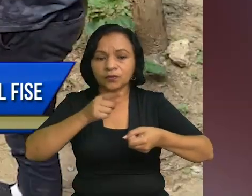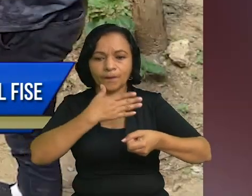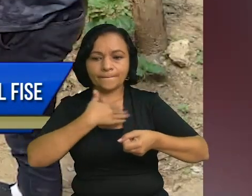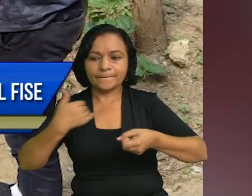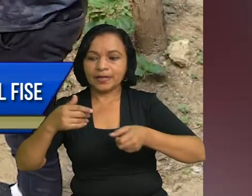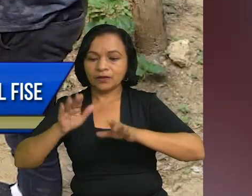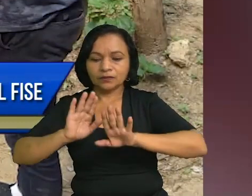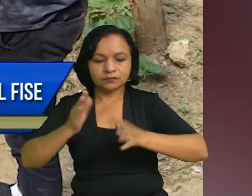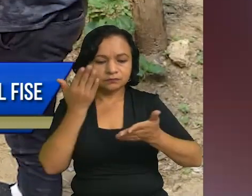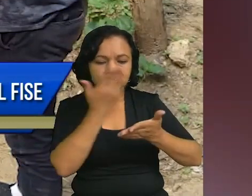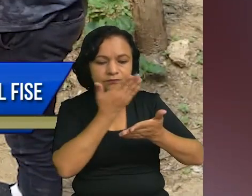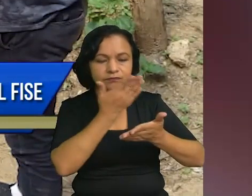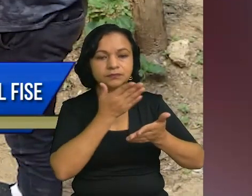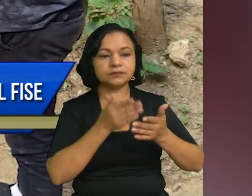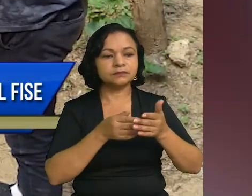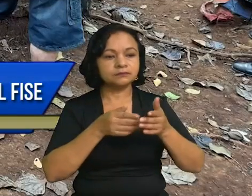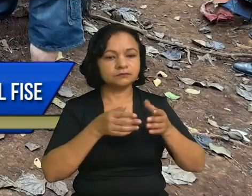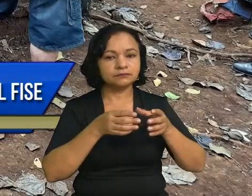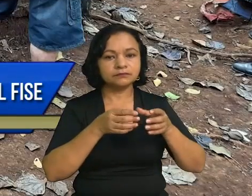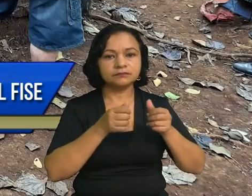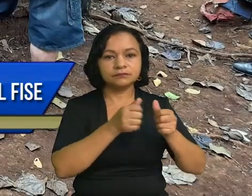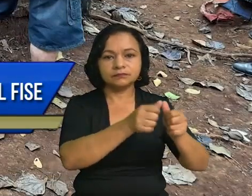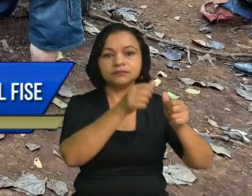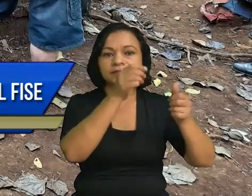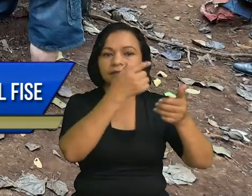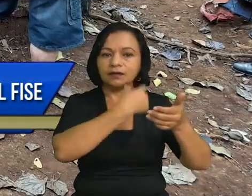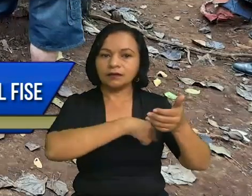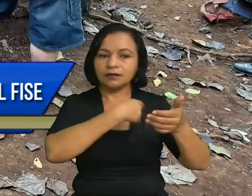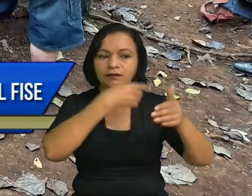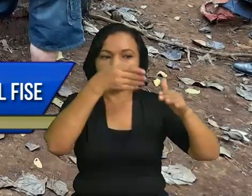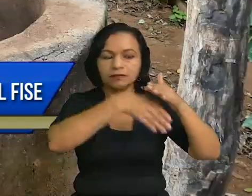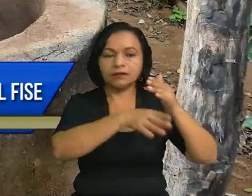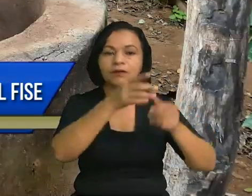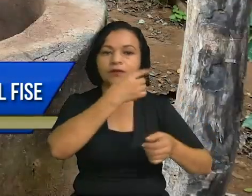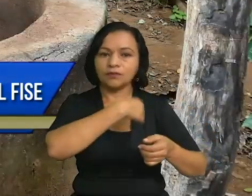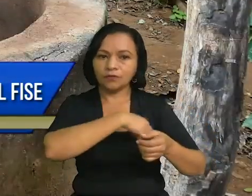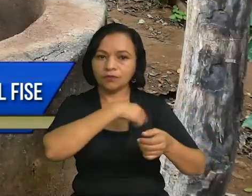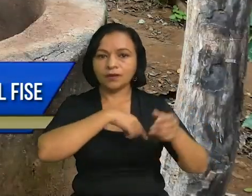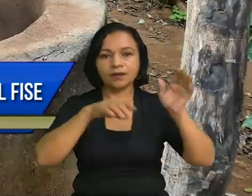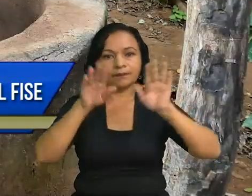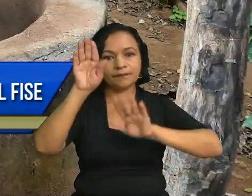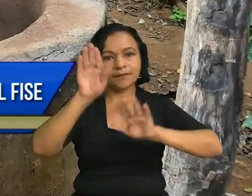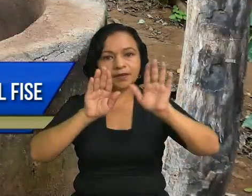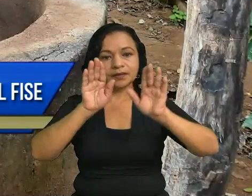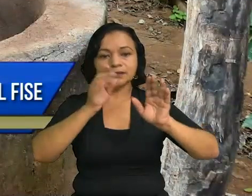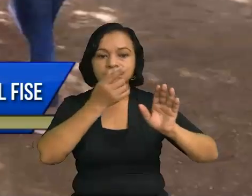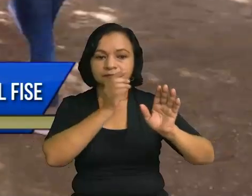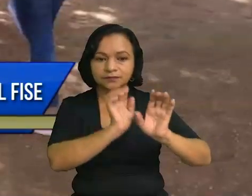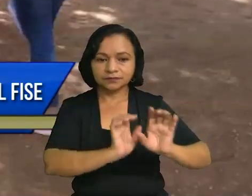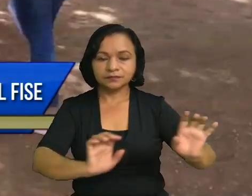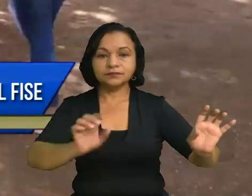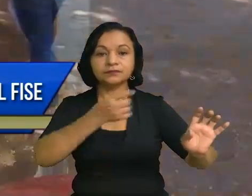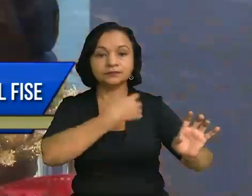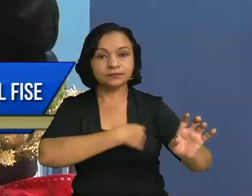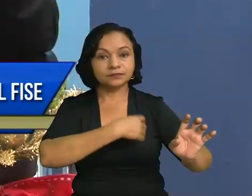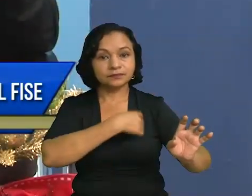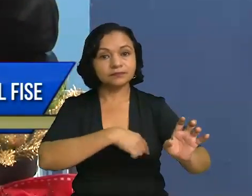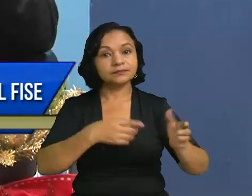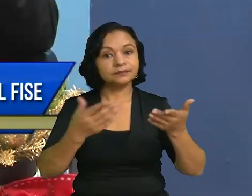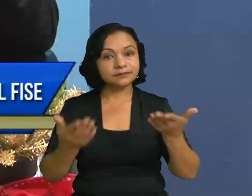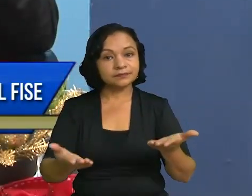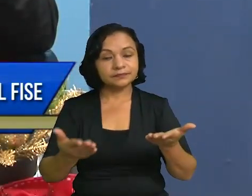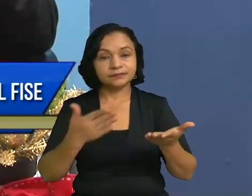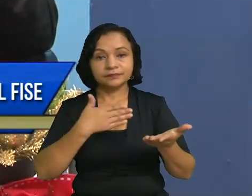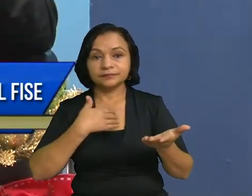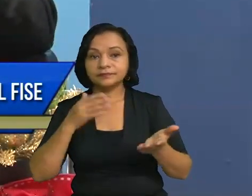hayan mejores presencia de los niños más participación de los niños en mejores condiciones cuando